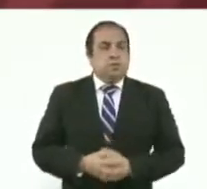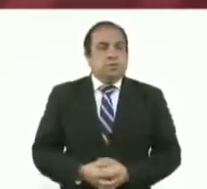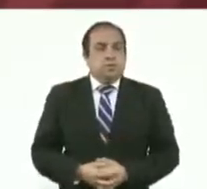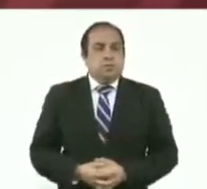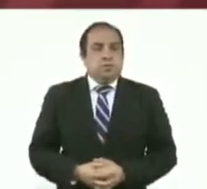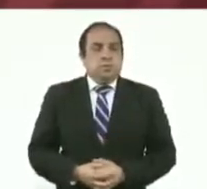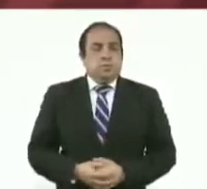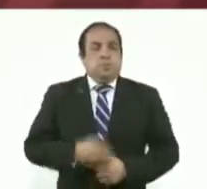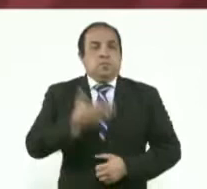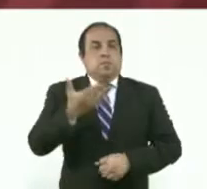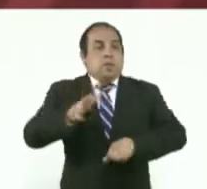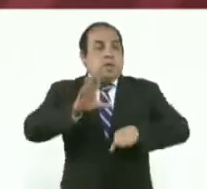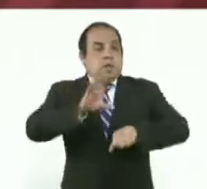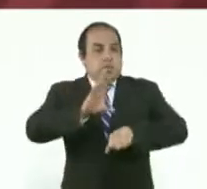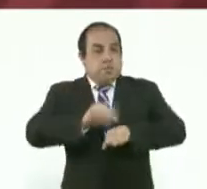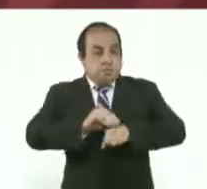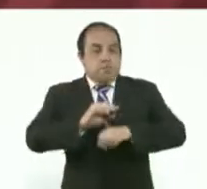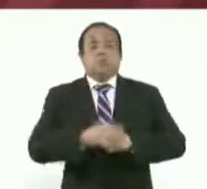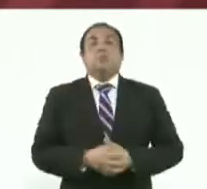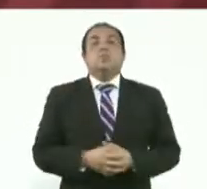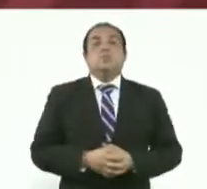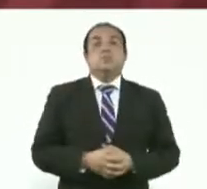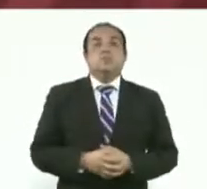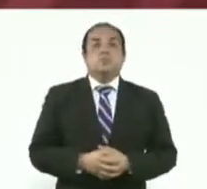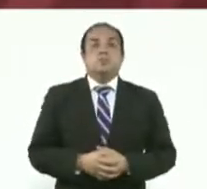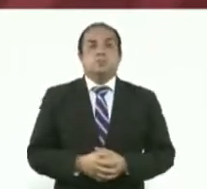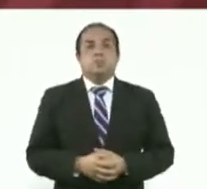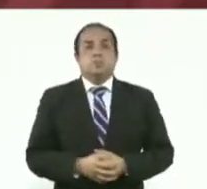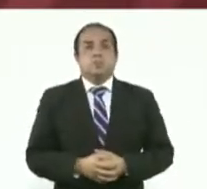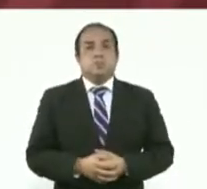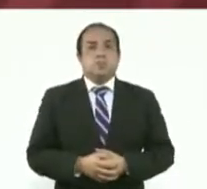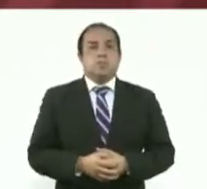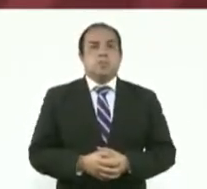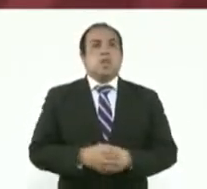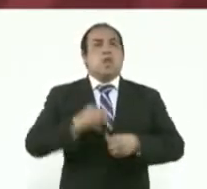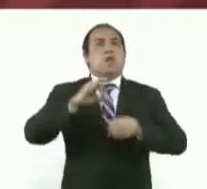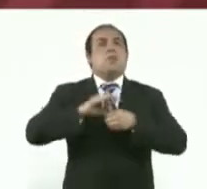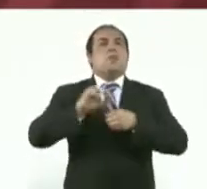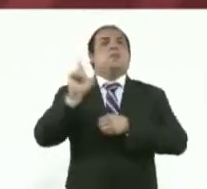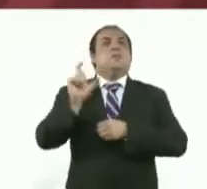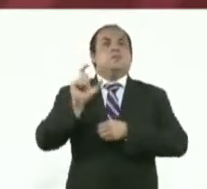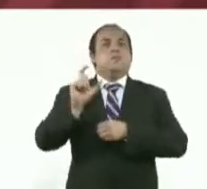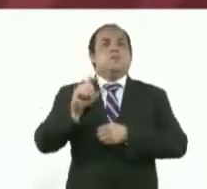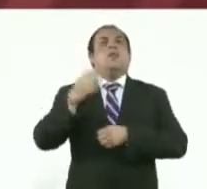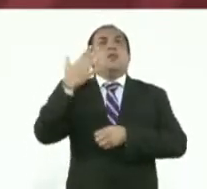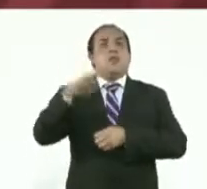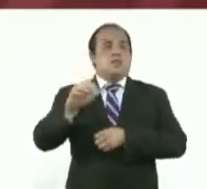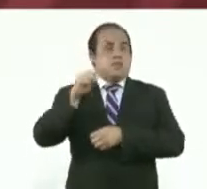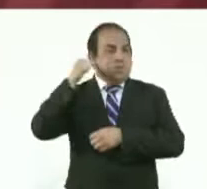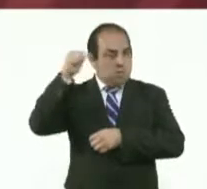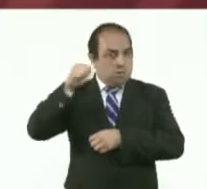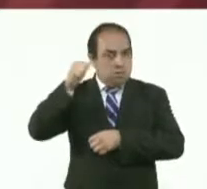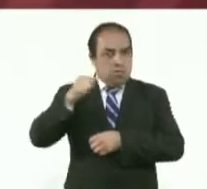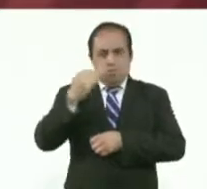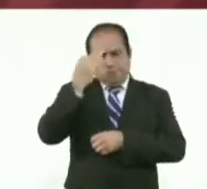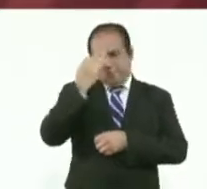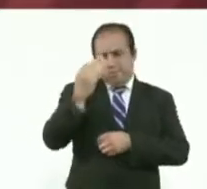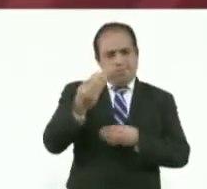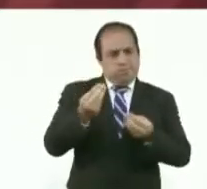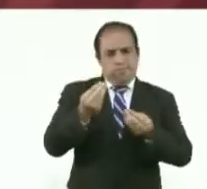pedir esta licencia, ¿no? Y es realmente, pues este ejercicio es el 10 de abril. entonces no es mucho